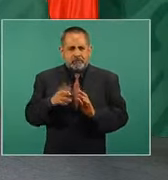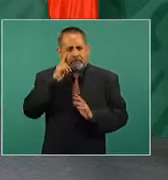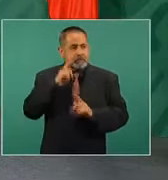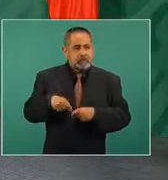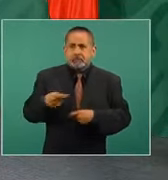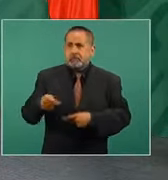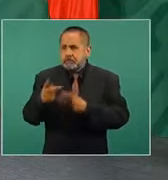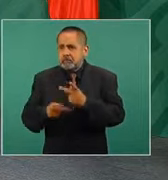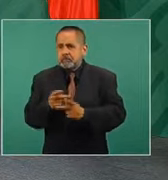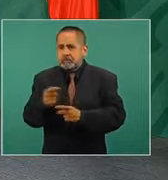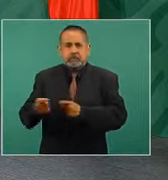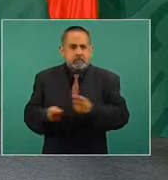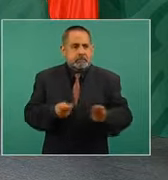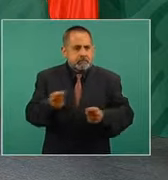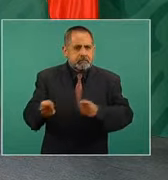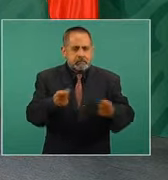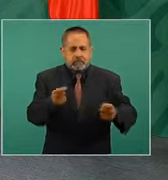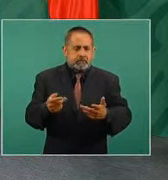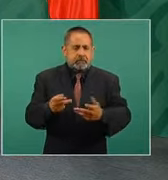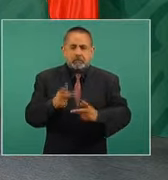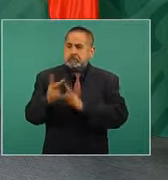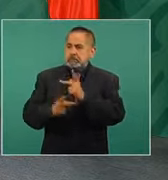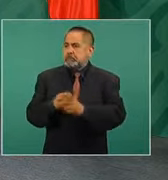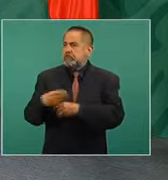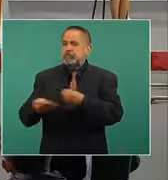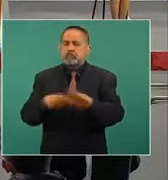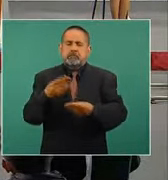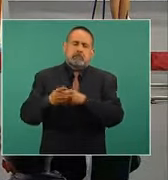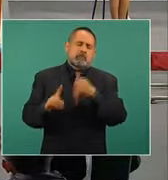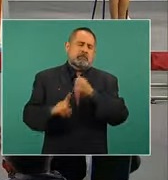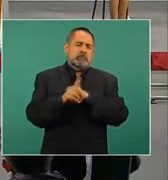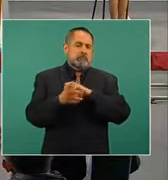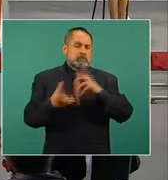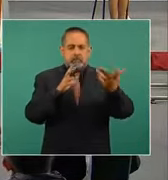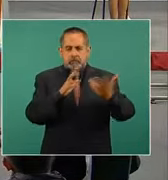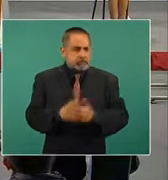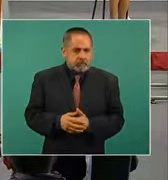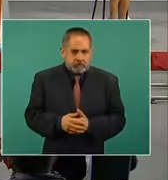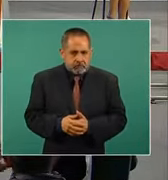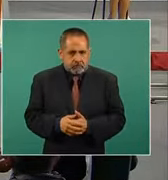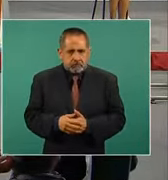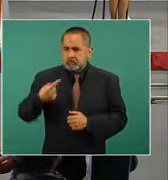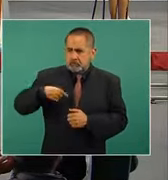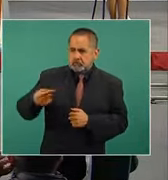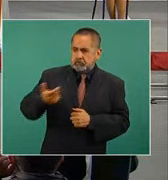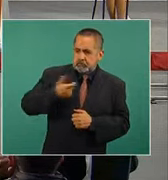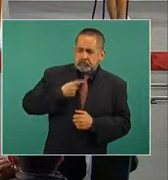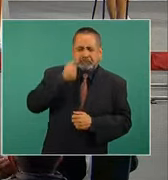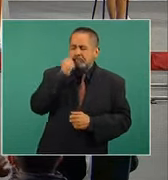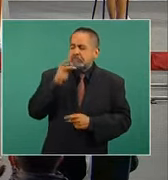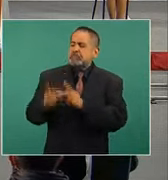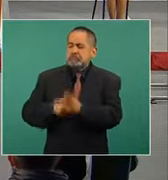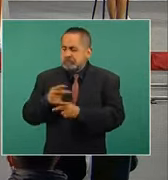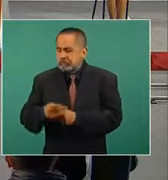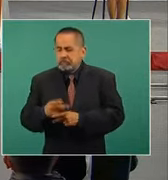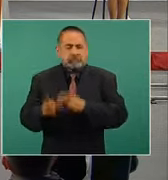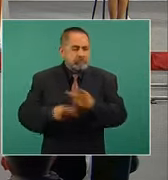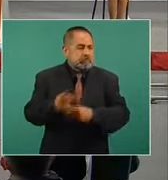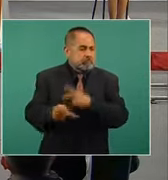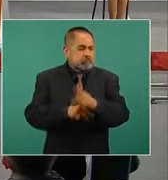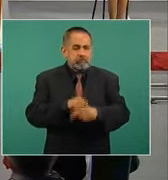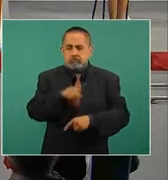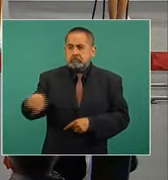colocación de crédito y vamos a ver las consecuencias de esa política, pero no se preocupaba si la gente los podía pagar. Entonces nos estamos preocupando porque